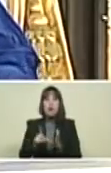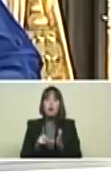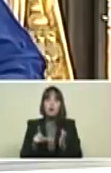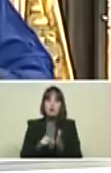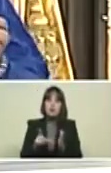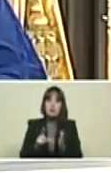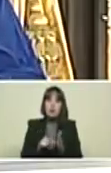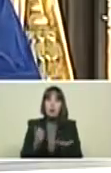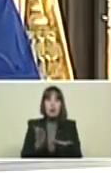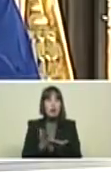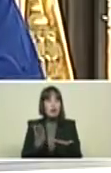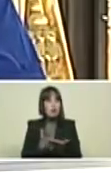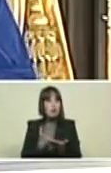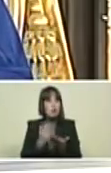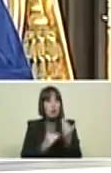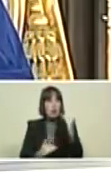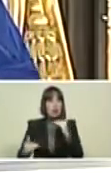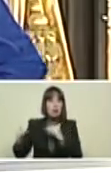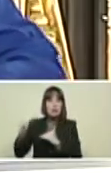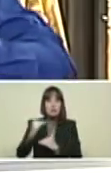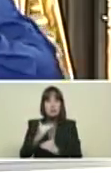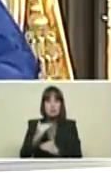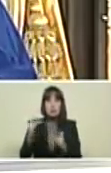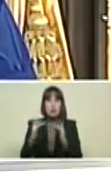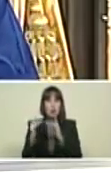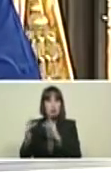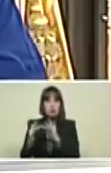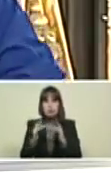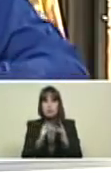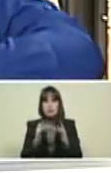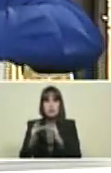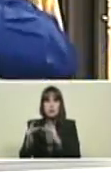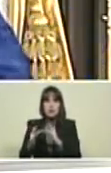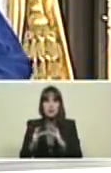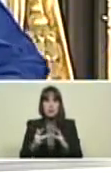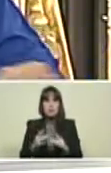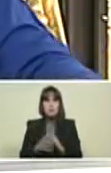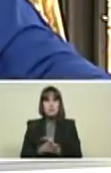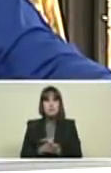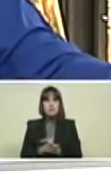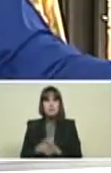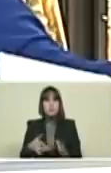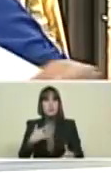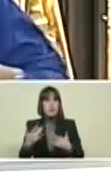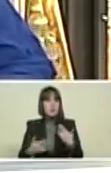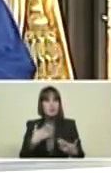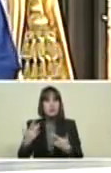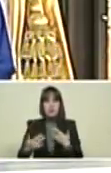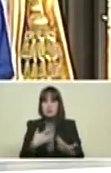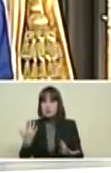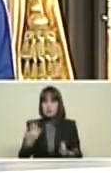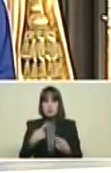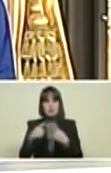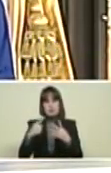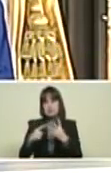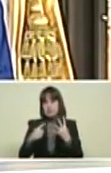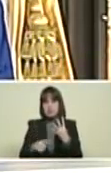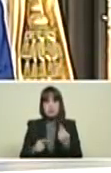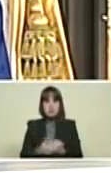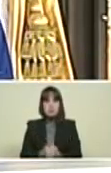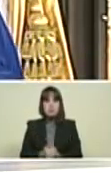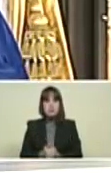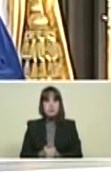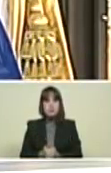las escuelas. Llenar la agenda de contactos, reuniones, decisiones, activación, etcétera, etcétera. Aquí